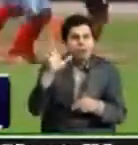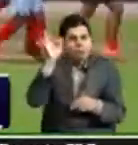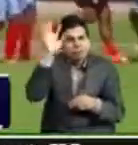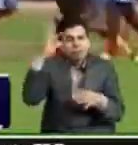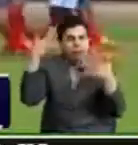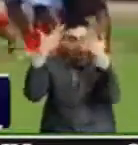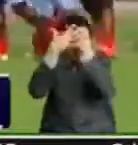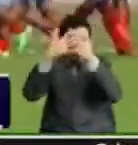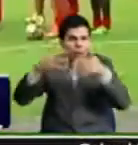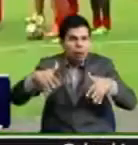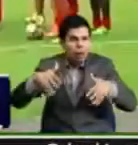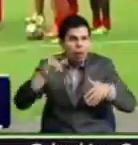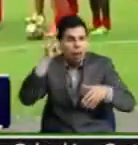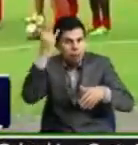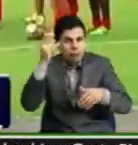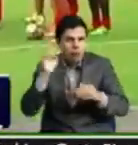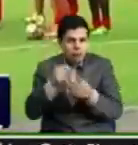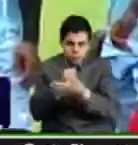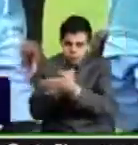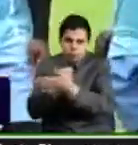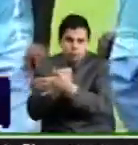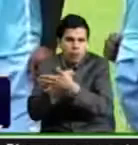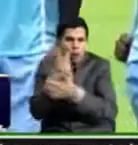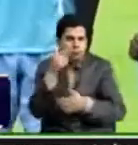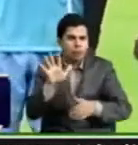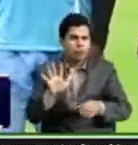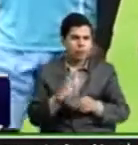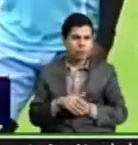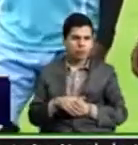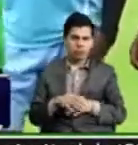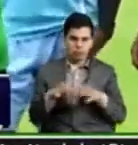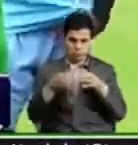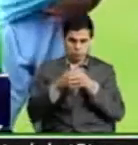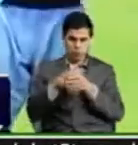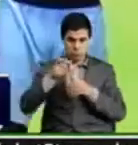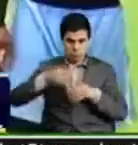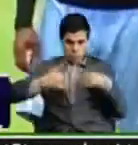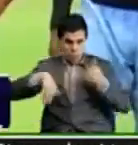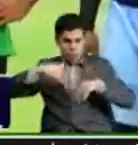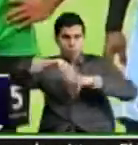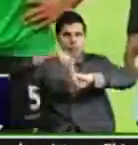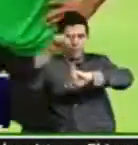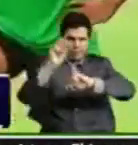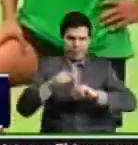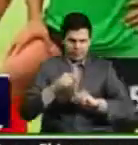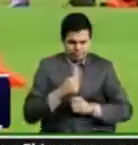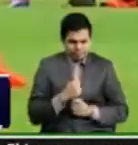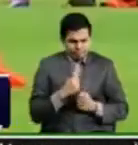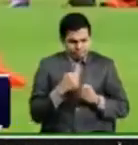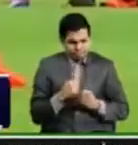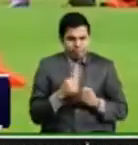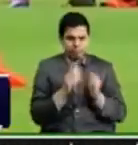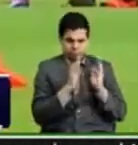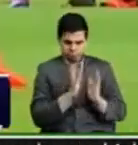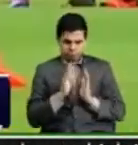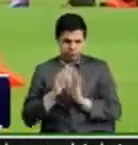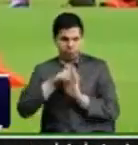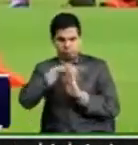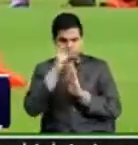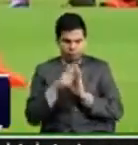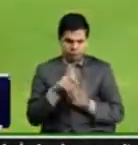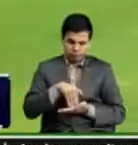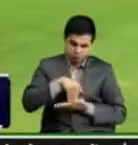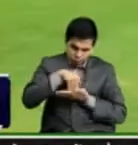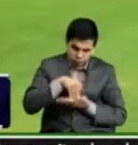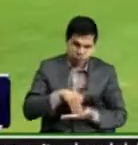hay o el nervio con una presión esto hay que presionarlo para intentar ganar los jugadores o motilones aseguraron que se apegarán al orden para tener solidez